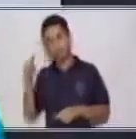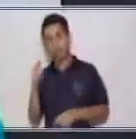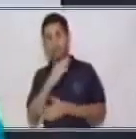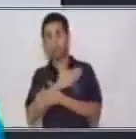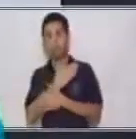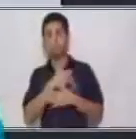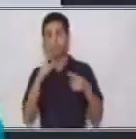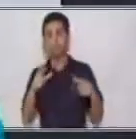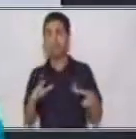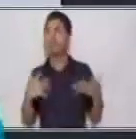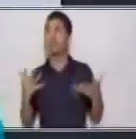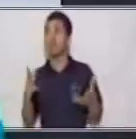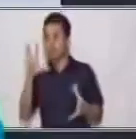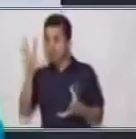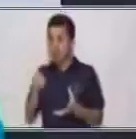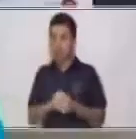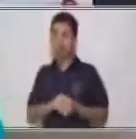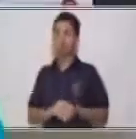pasteles, 3